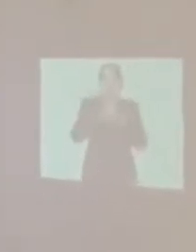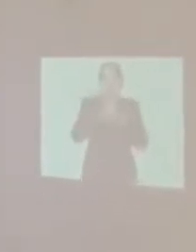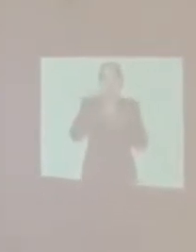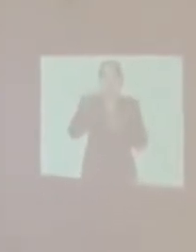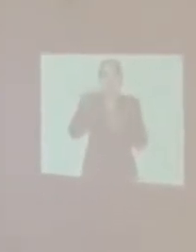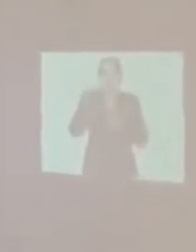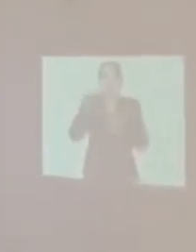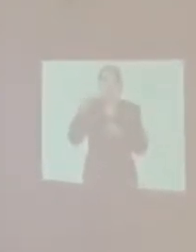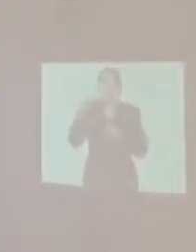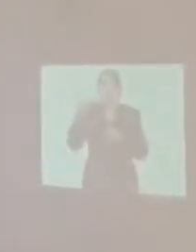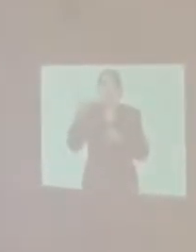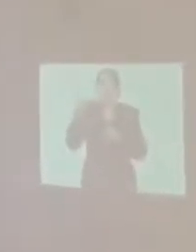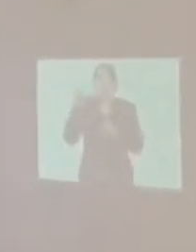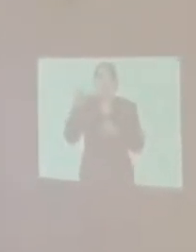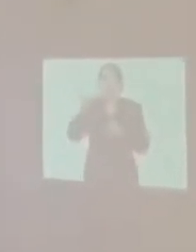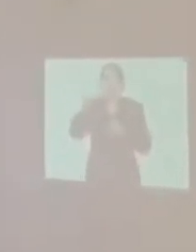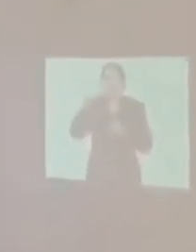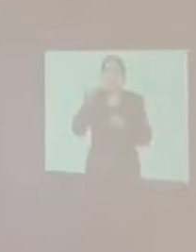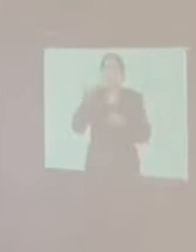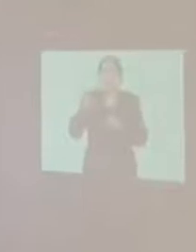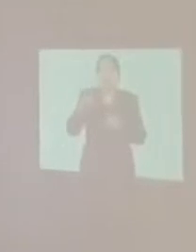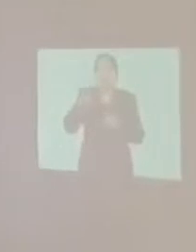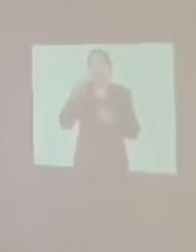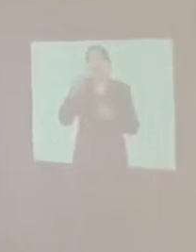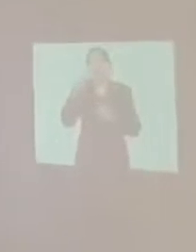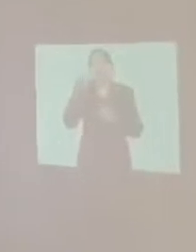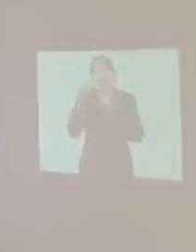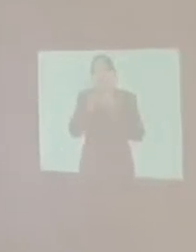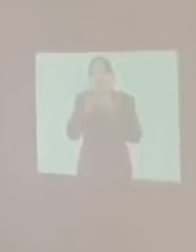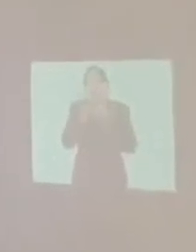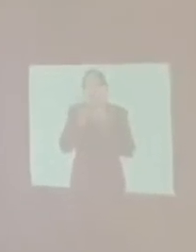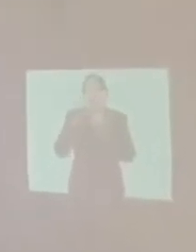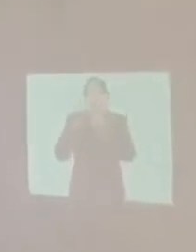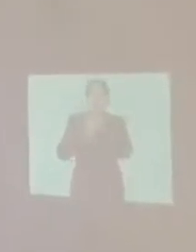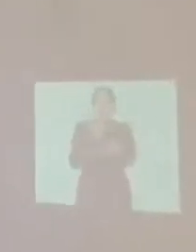La Pastora y Coajimalpa. Asimismo,